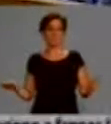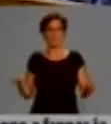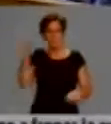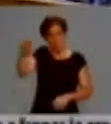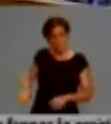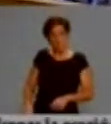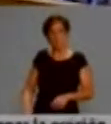cuando rompió